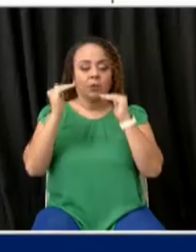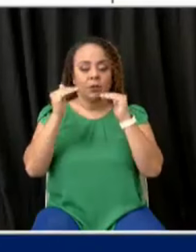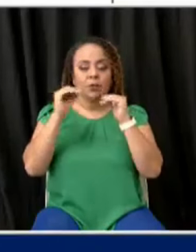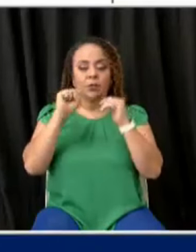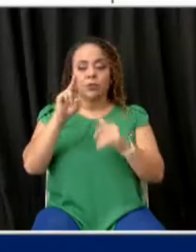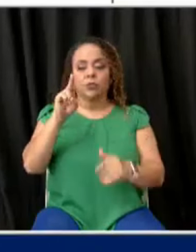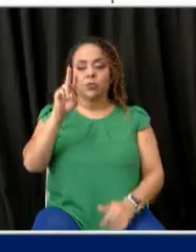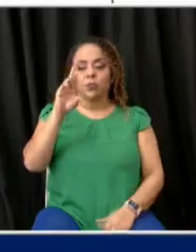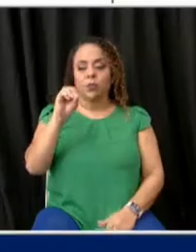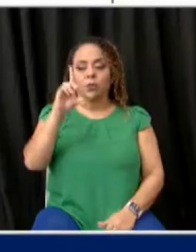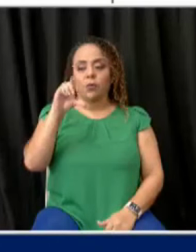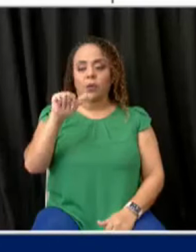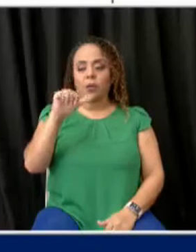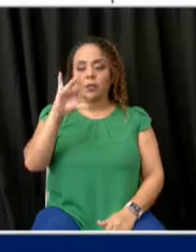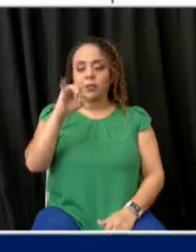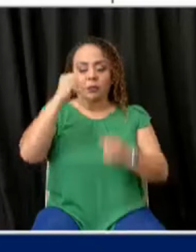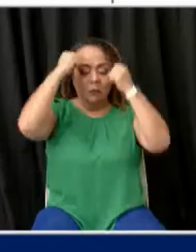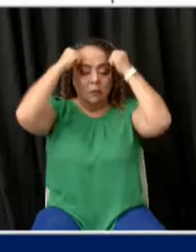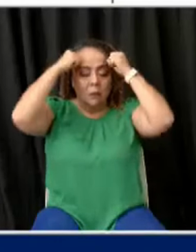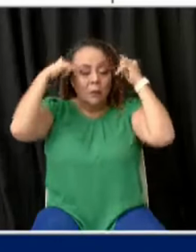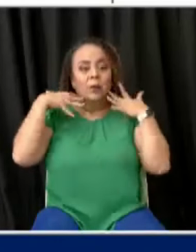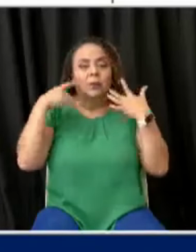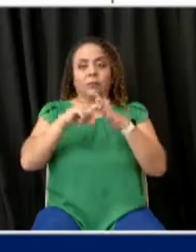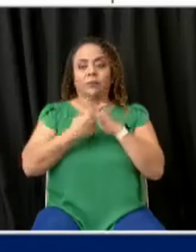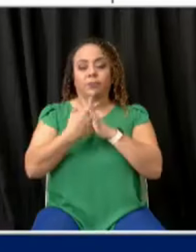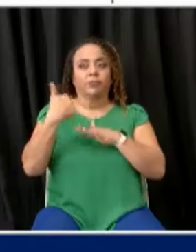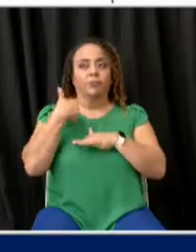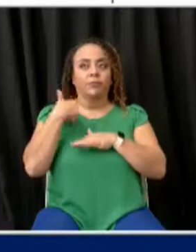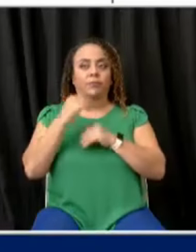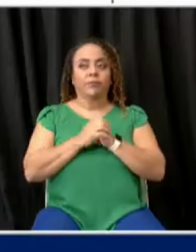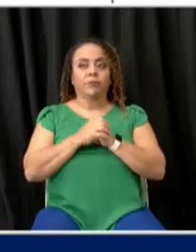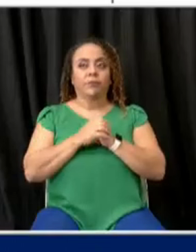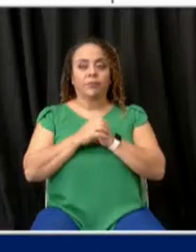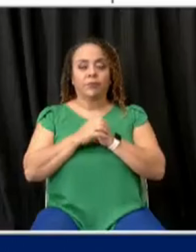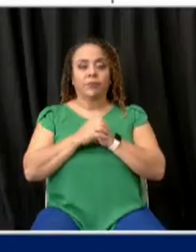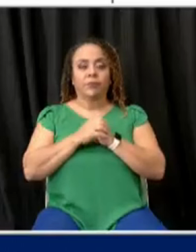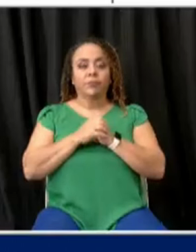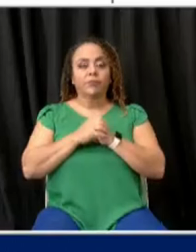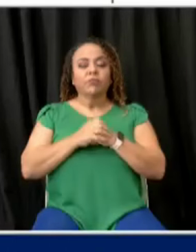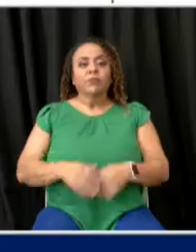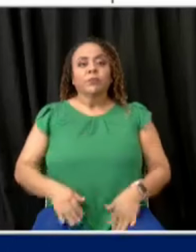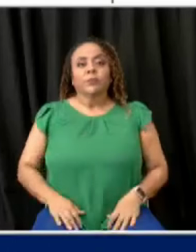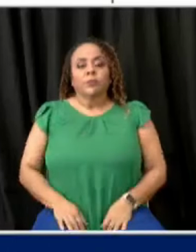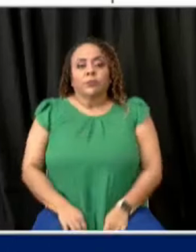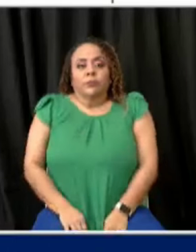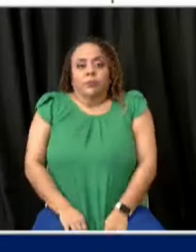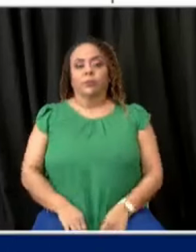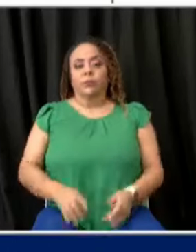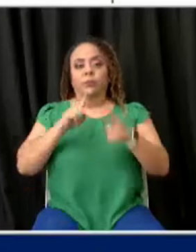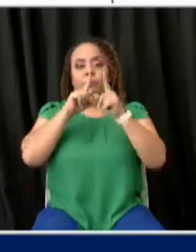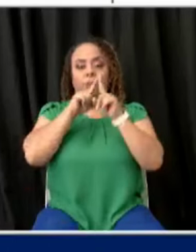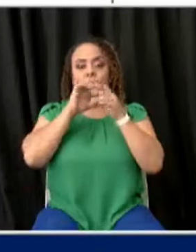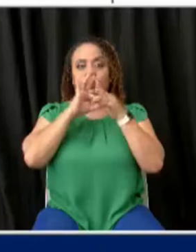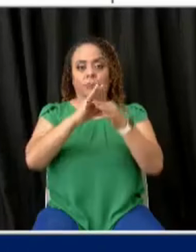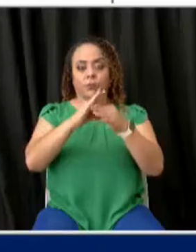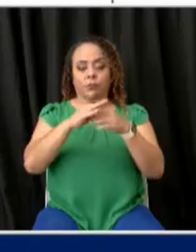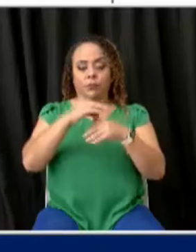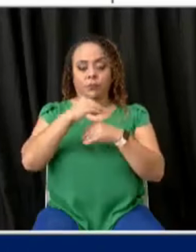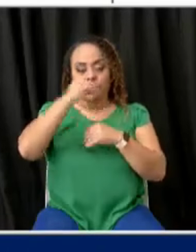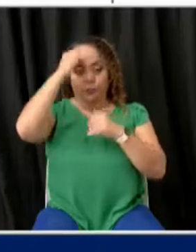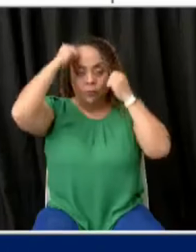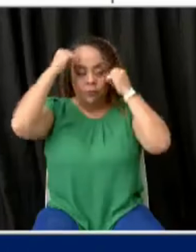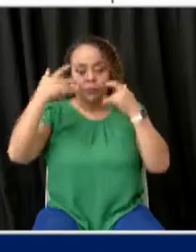desde el día 1 empezamos a tener, y aquí estamos hablando en cuanto a sudoración, estamos